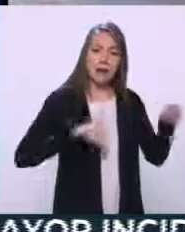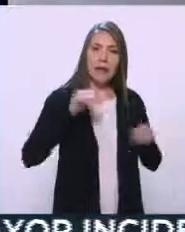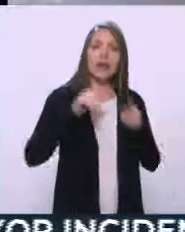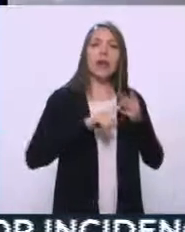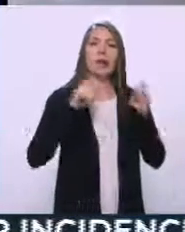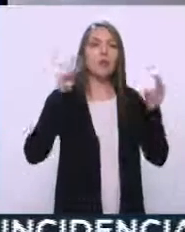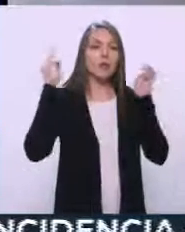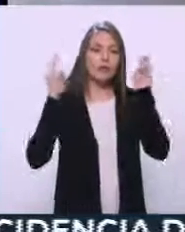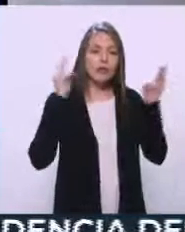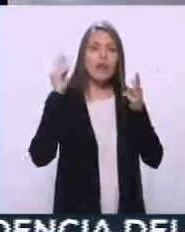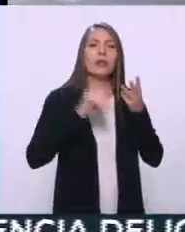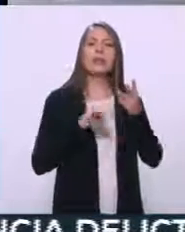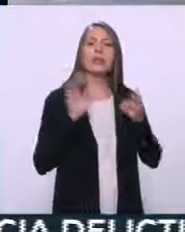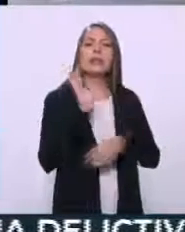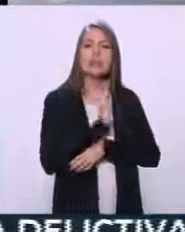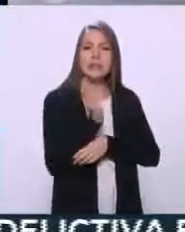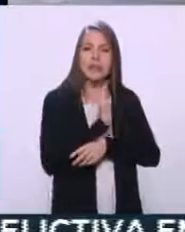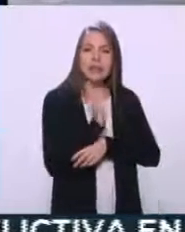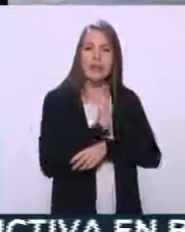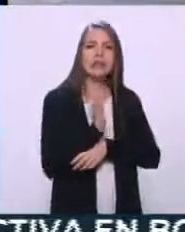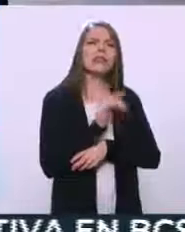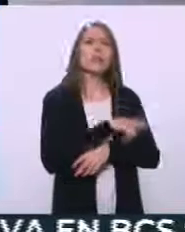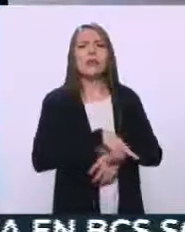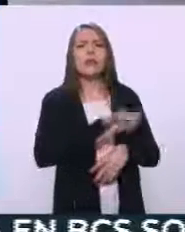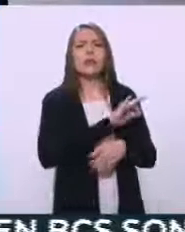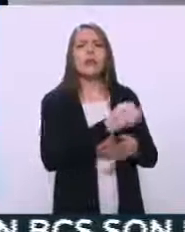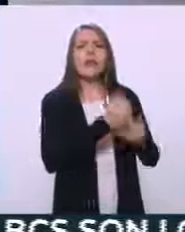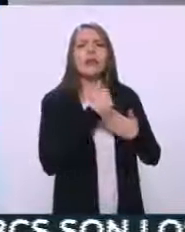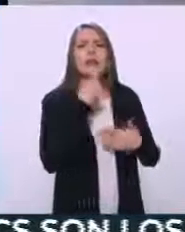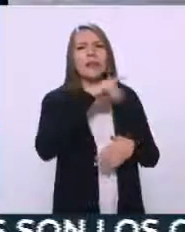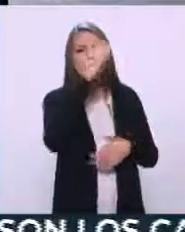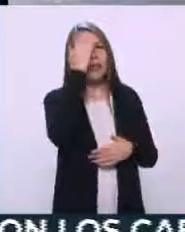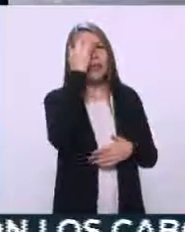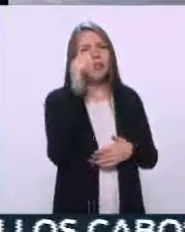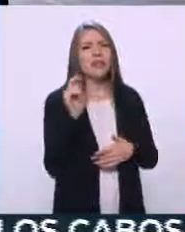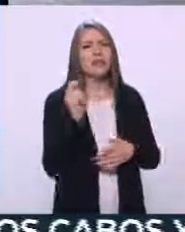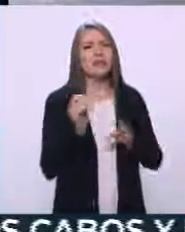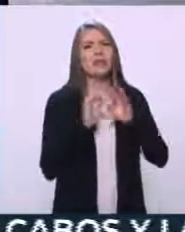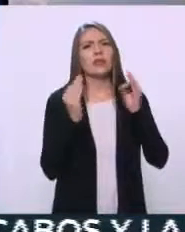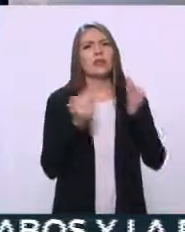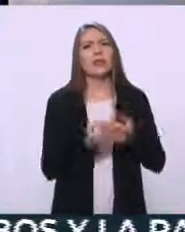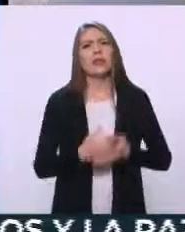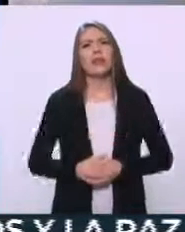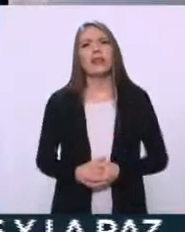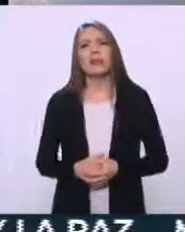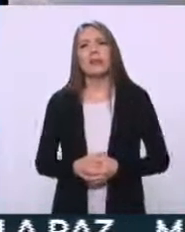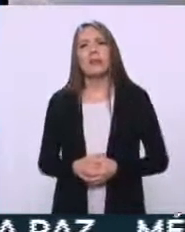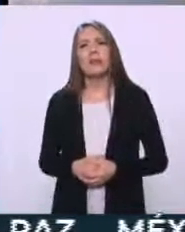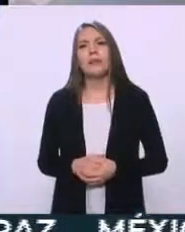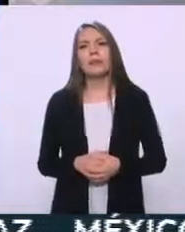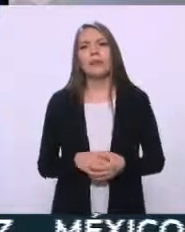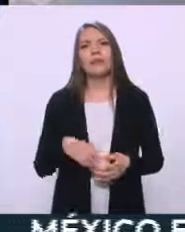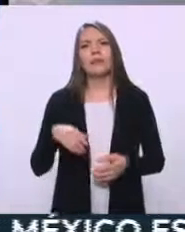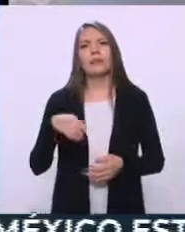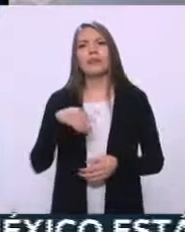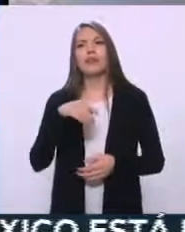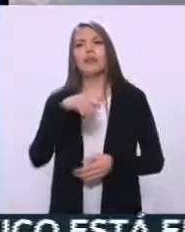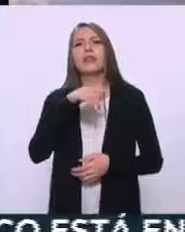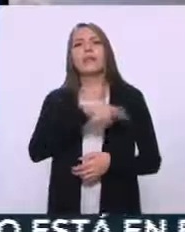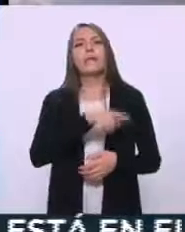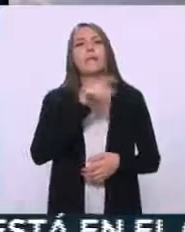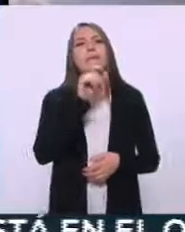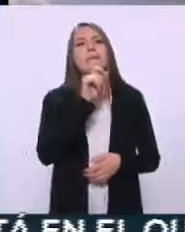cines. ¿Nos puedes ayudar para que la ciudadanía conozca de estas nuevas medidas, por favor? Así es, pues más allá de las 10 reglas